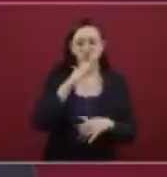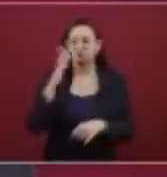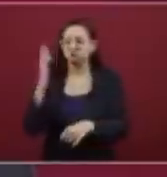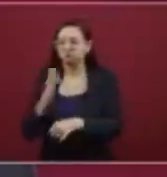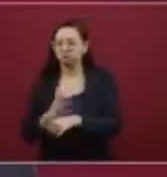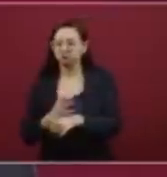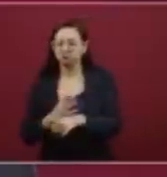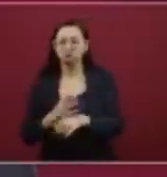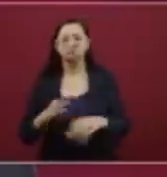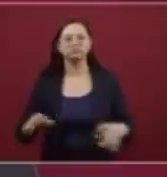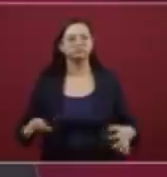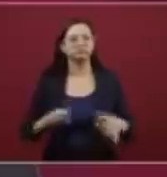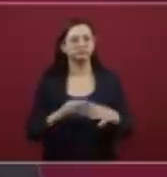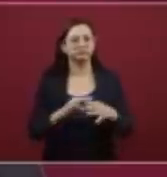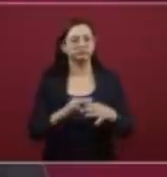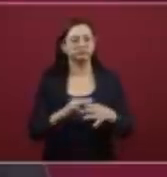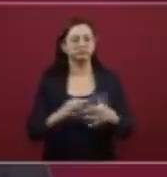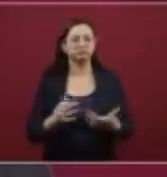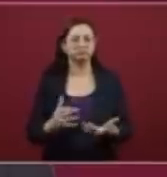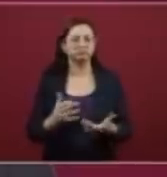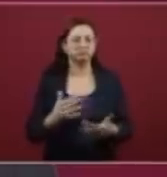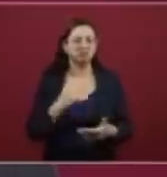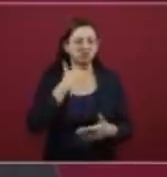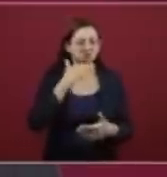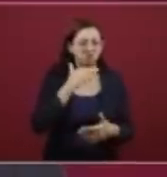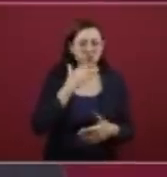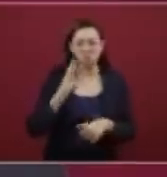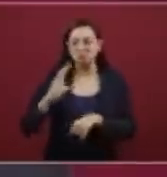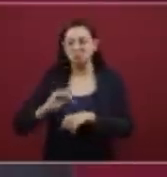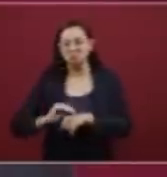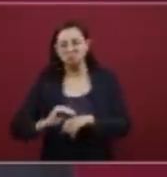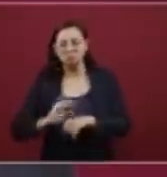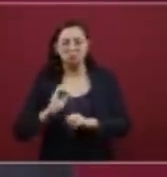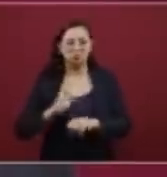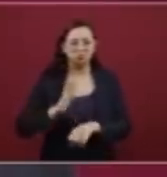Corrupción e impunidad, que ha sido